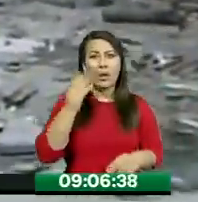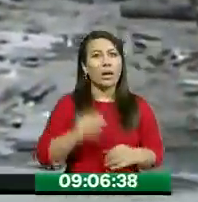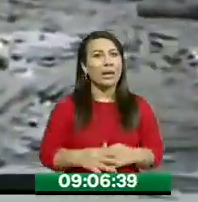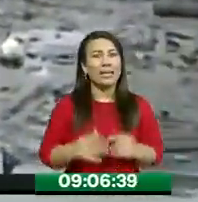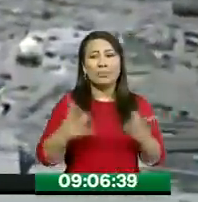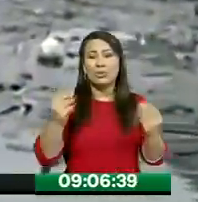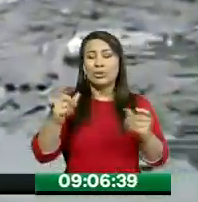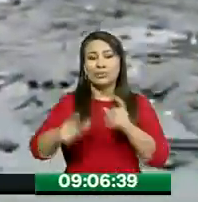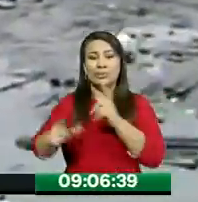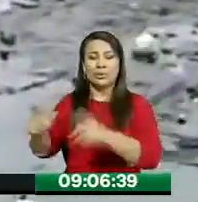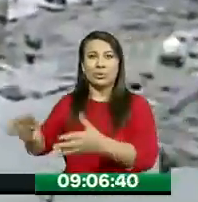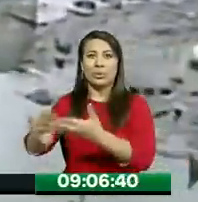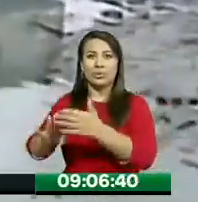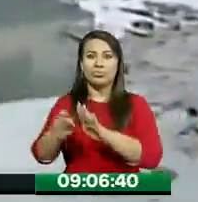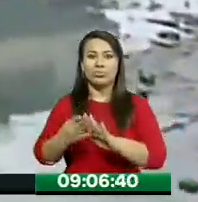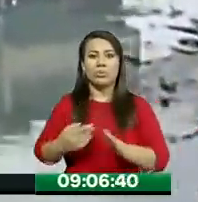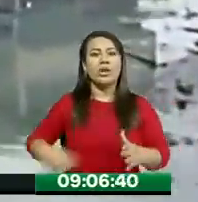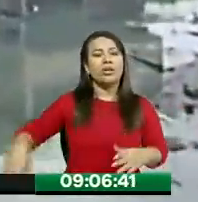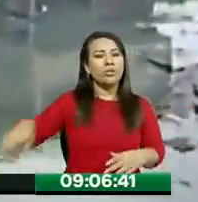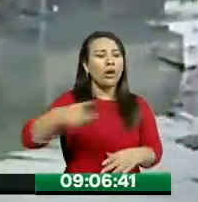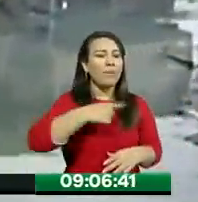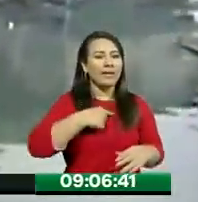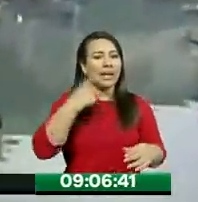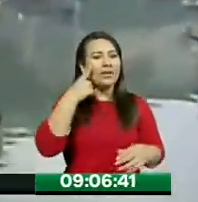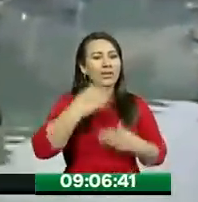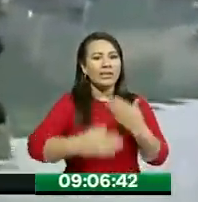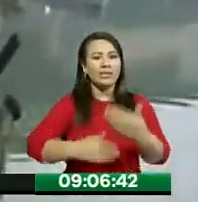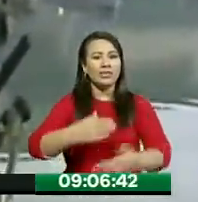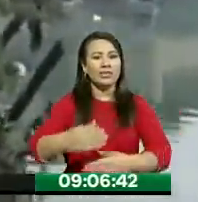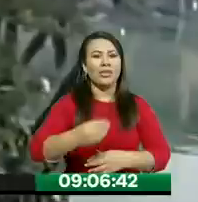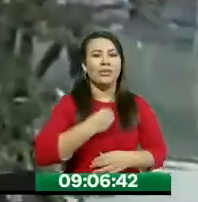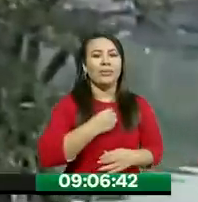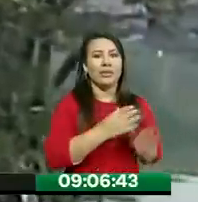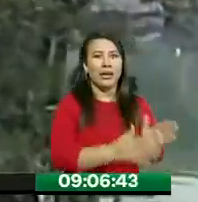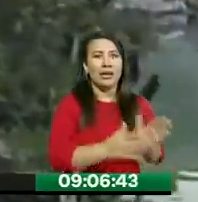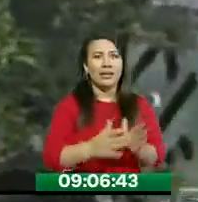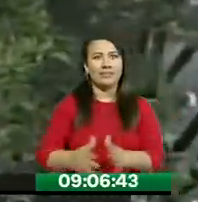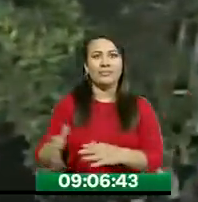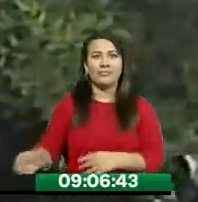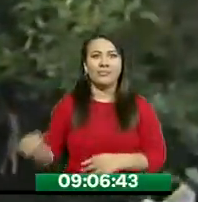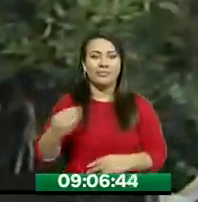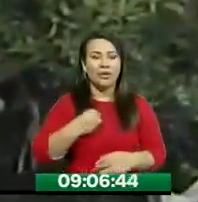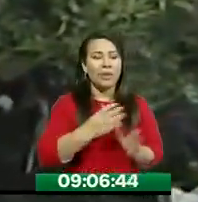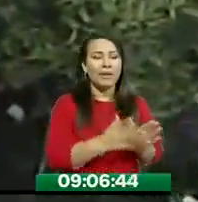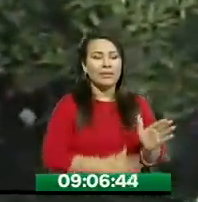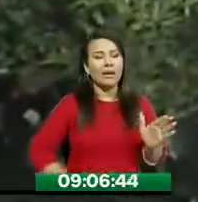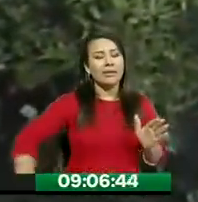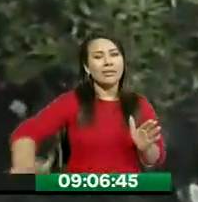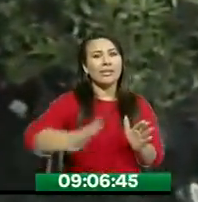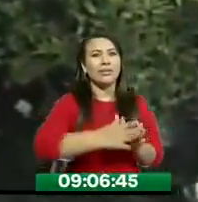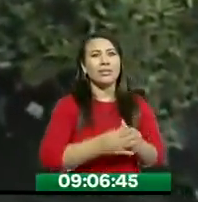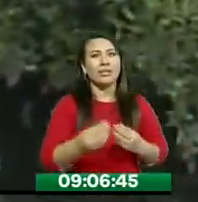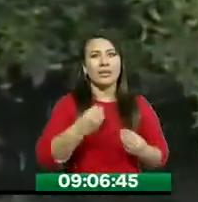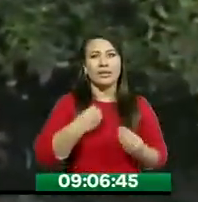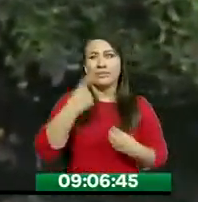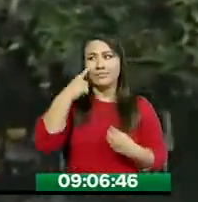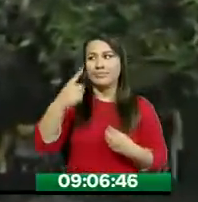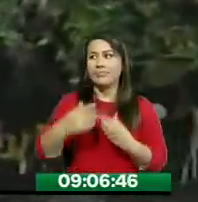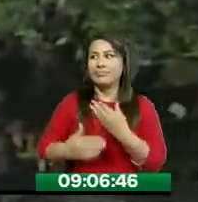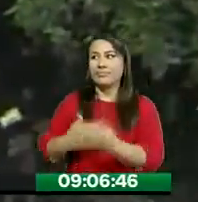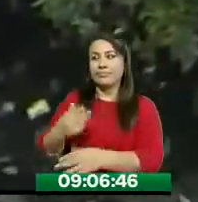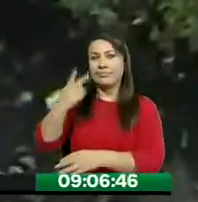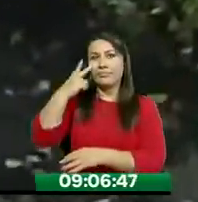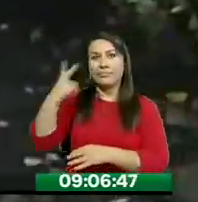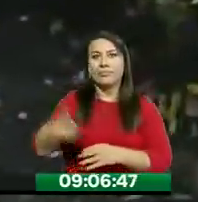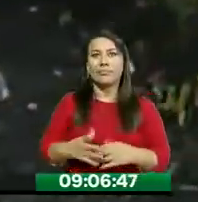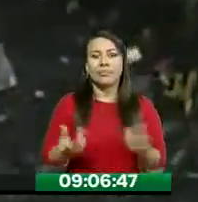Si ya ellos ya sabían la condición de mi mami, que no iba a aguantar ni siquiera llegar a su casa. Juana de Jesús Suárez Tomalá, de 80